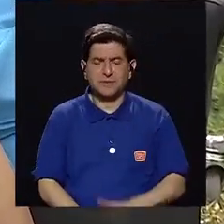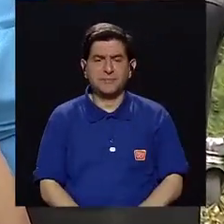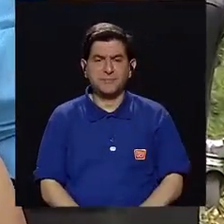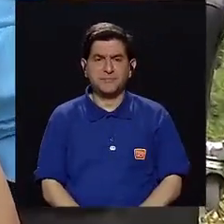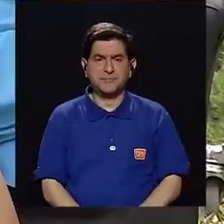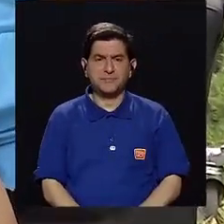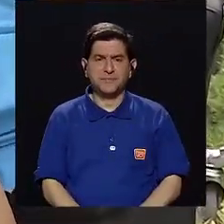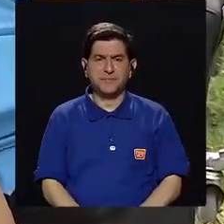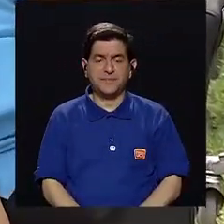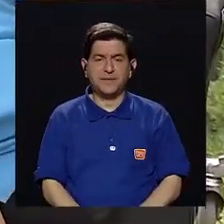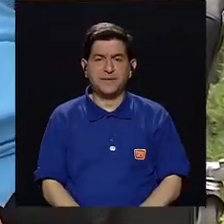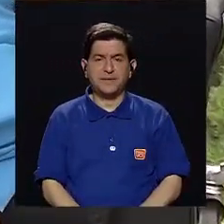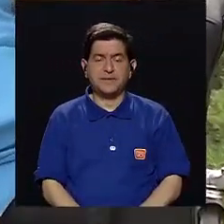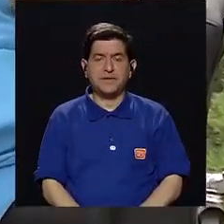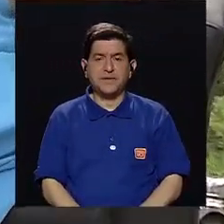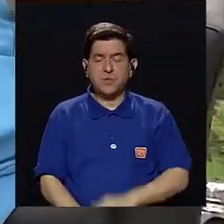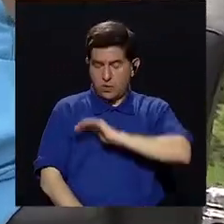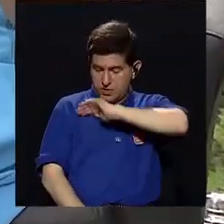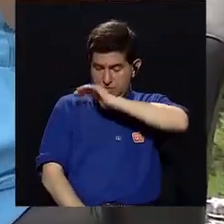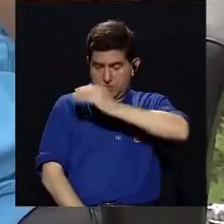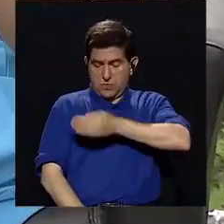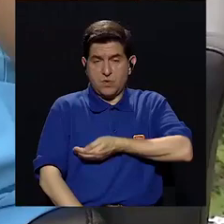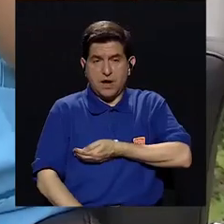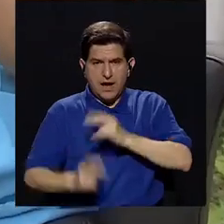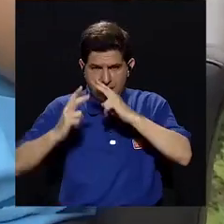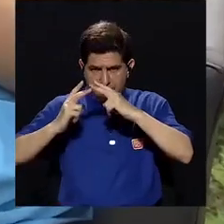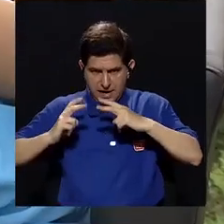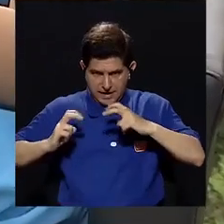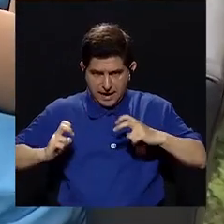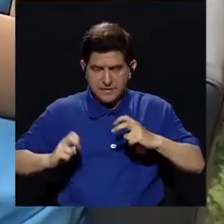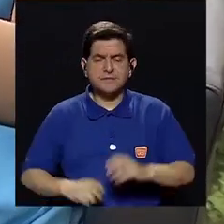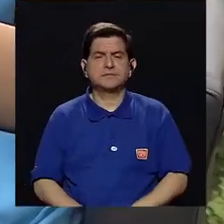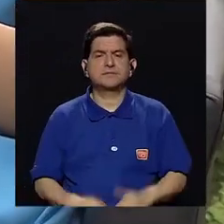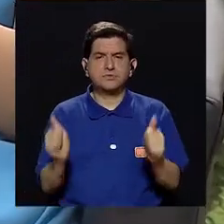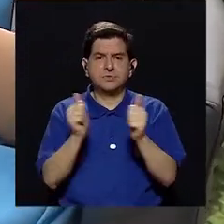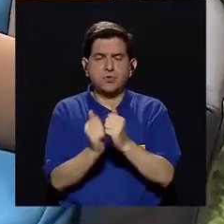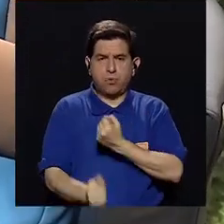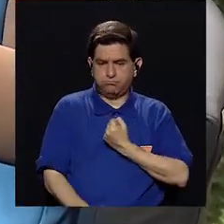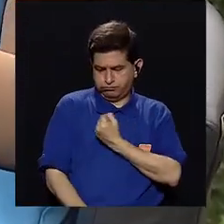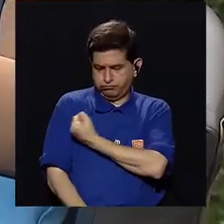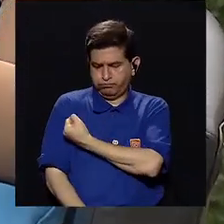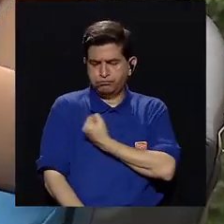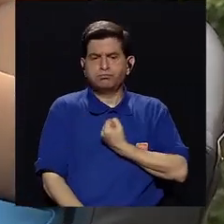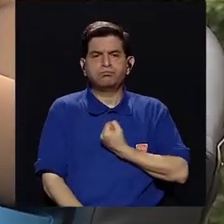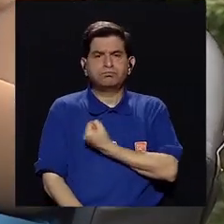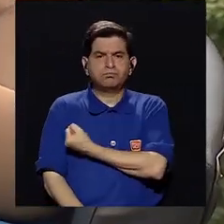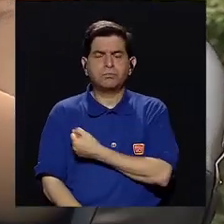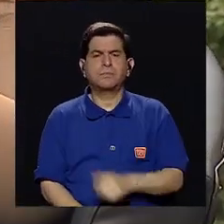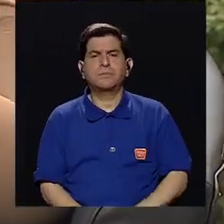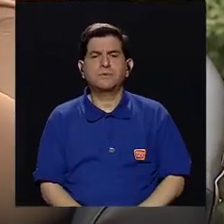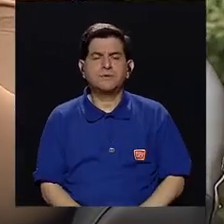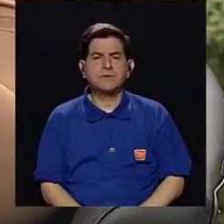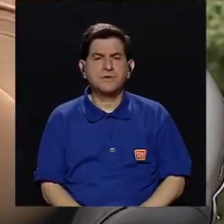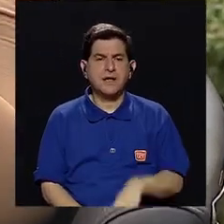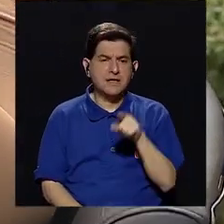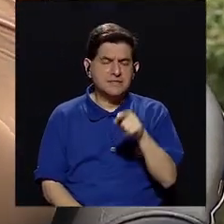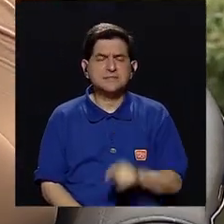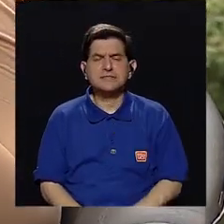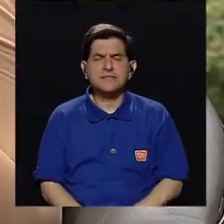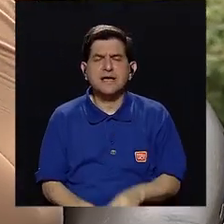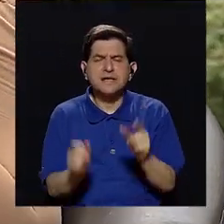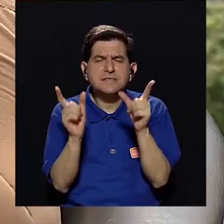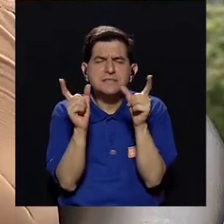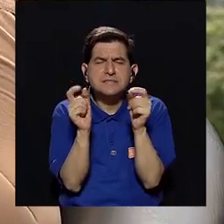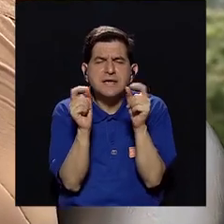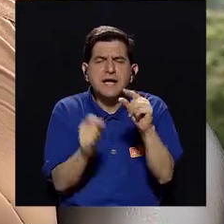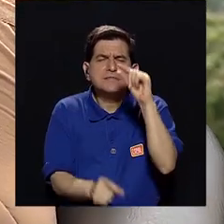cuando se hace el examen de mamografía y el ultrasonido muchas veces si si si este tumor